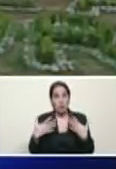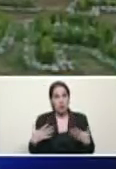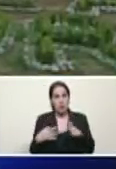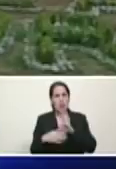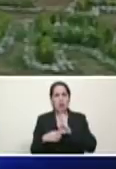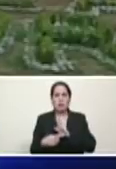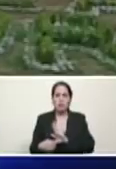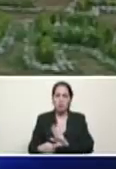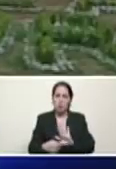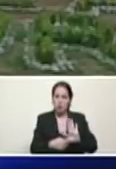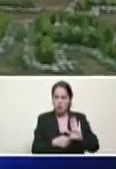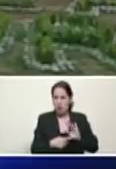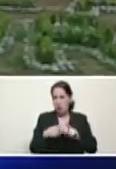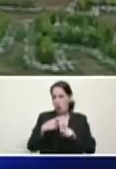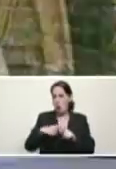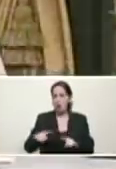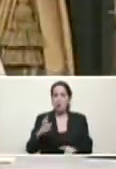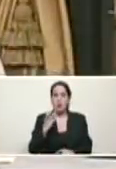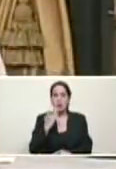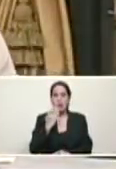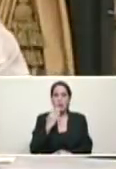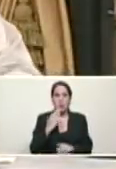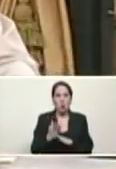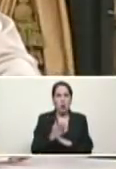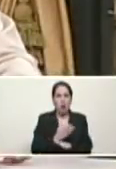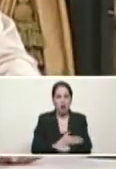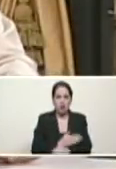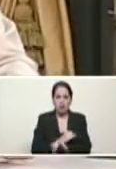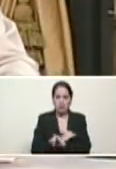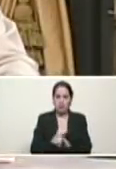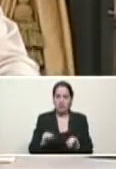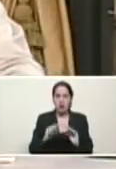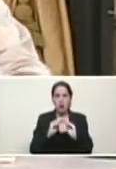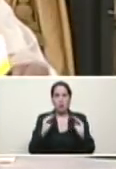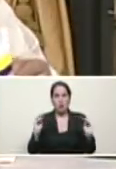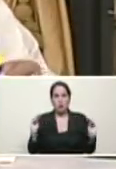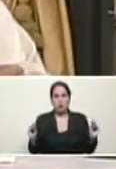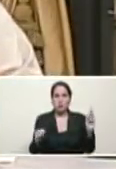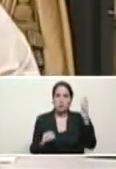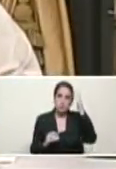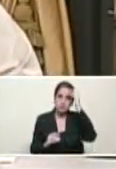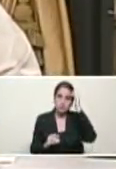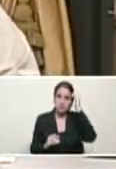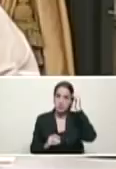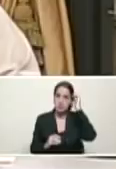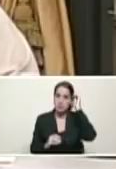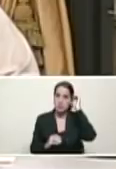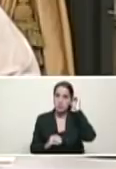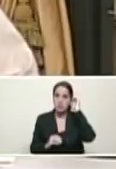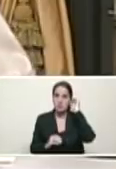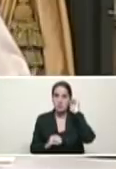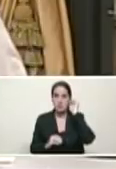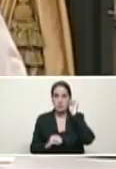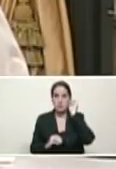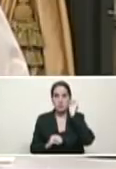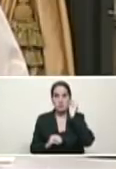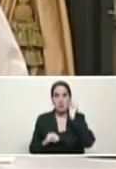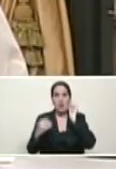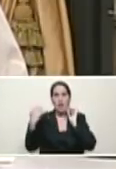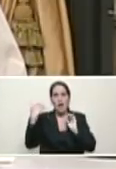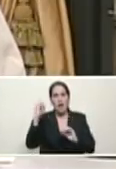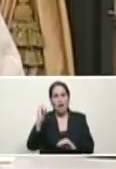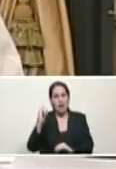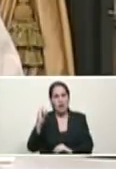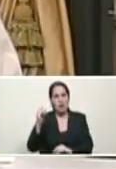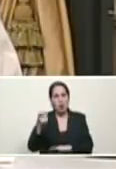mostrarle otros ejemplos antes de pasar a algunos anuncios. Allá tenemos a la gobernadora